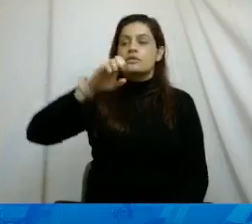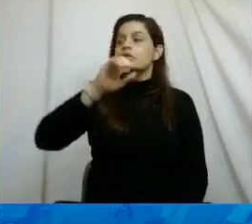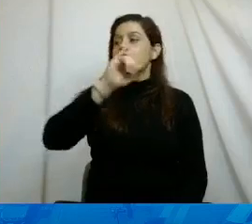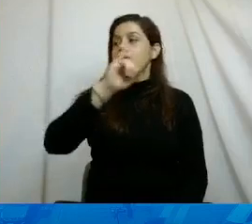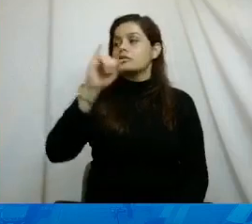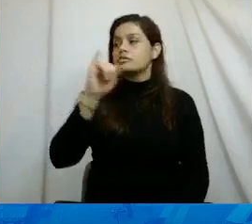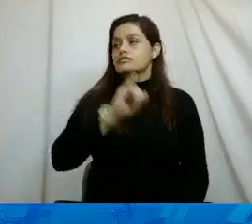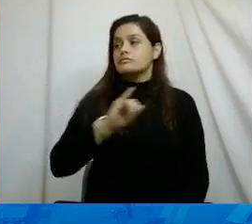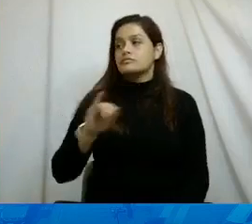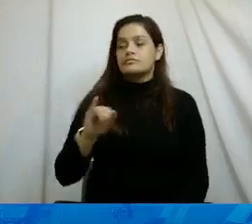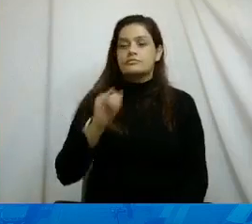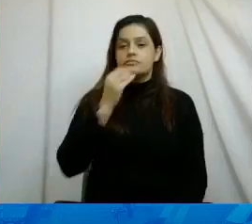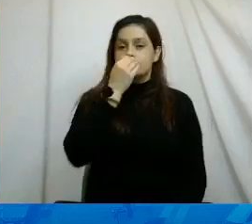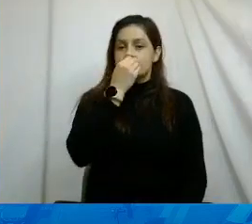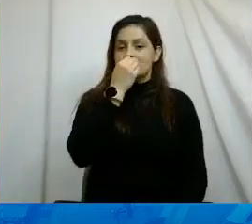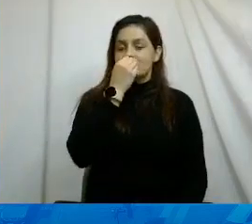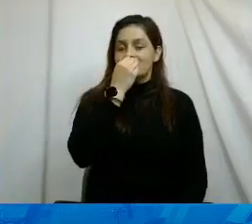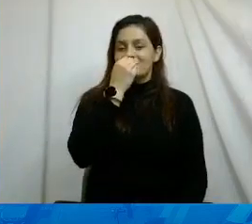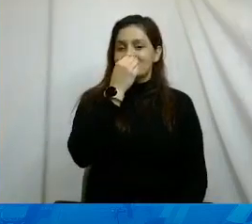Concejal Rojas.